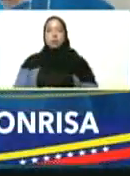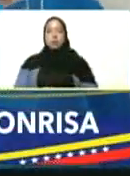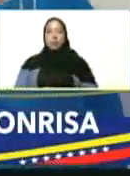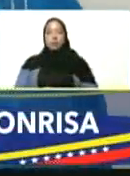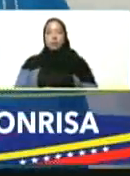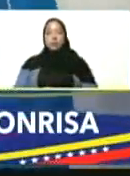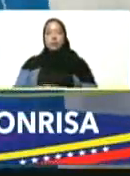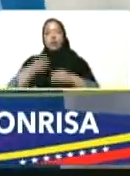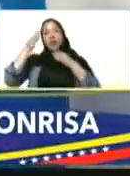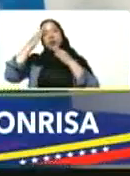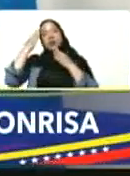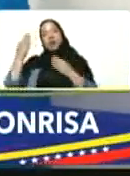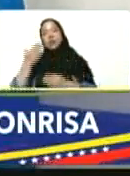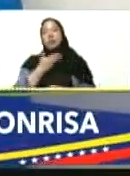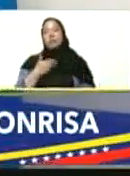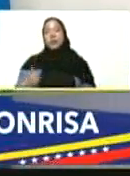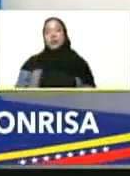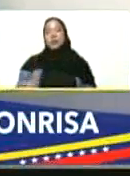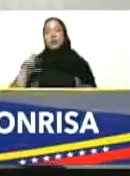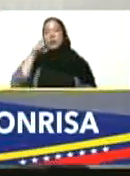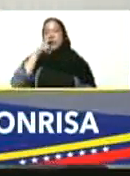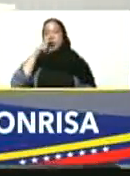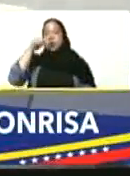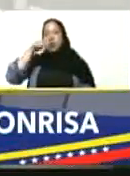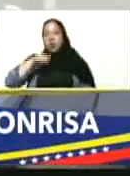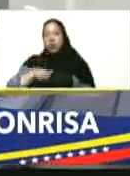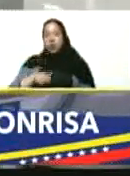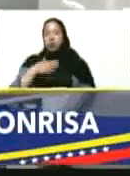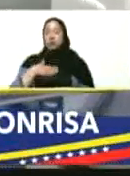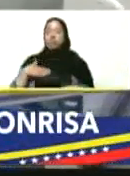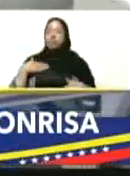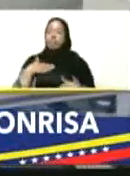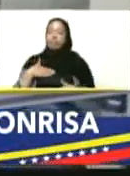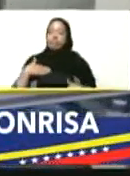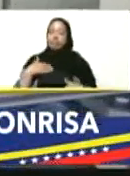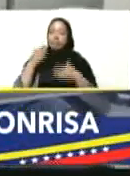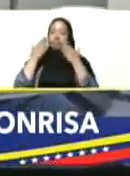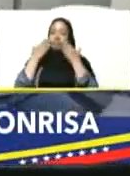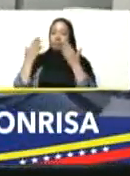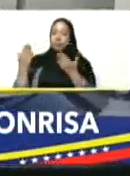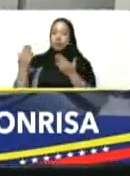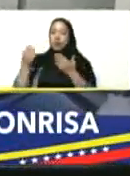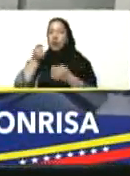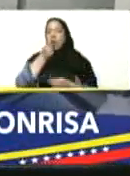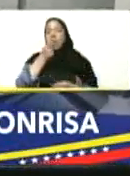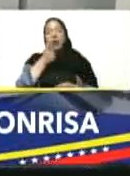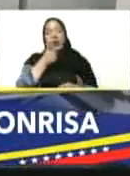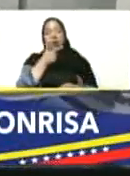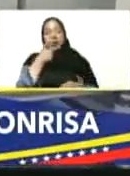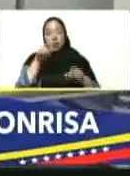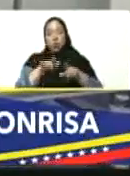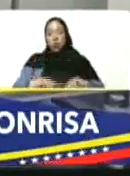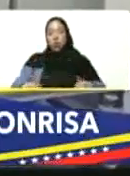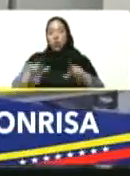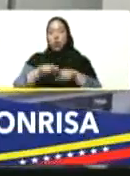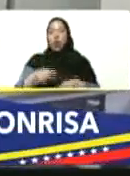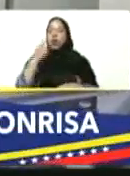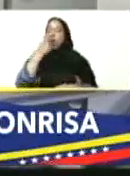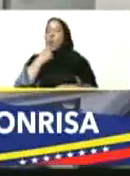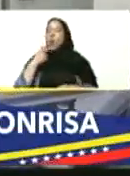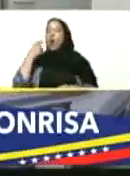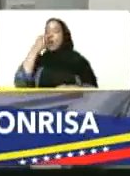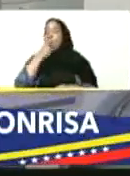presidente. Hoy es un placer ver el estado en que se encuentra este